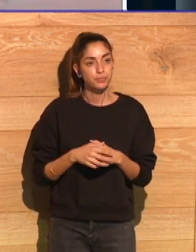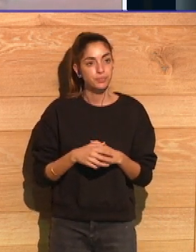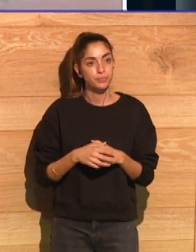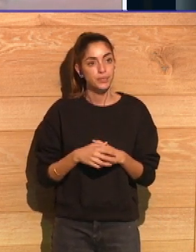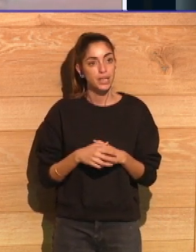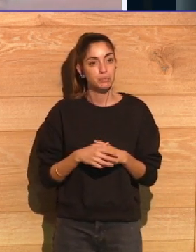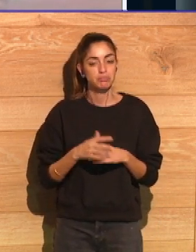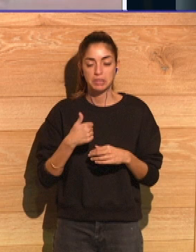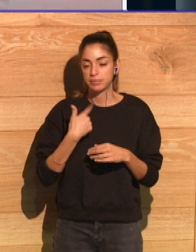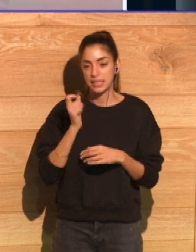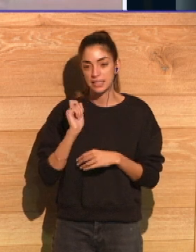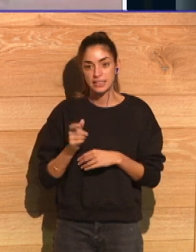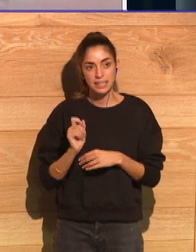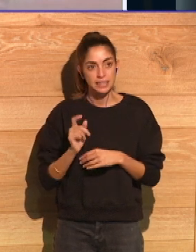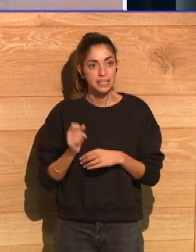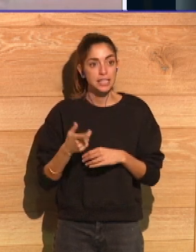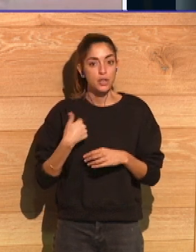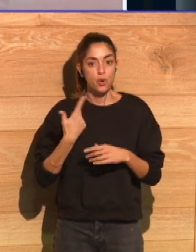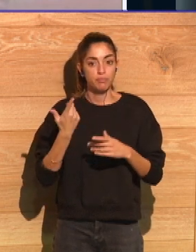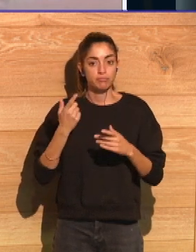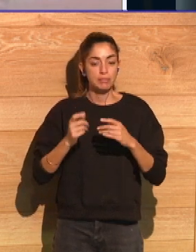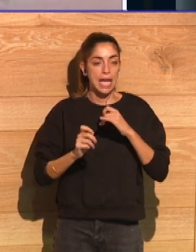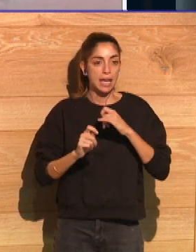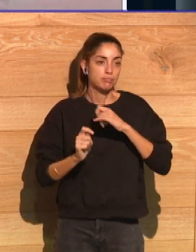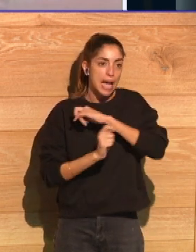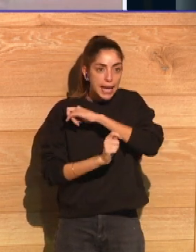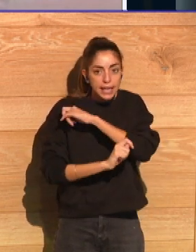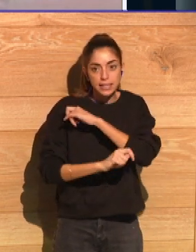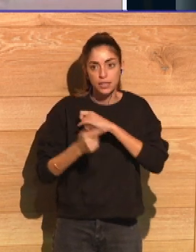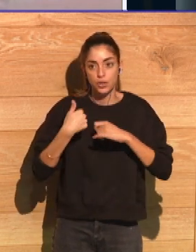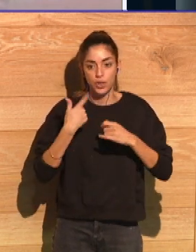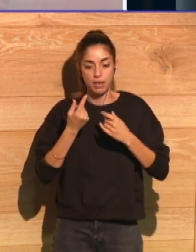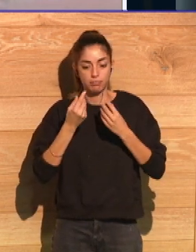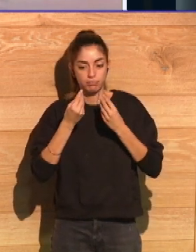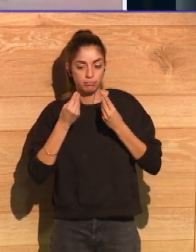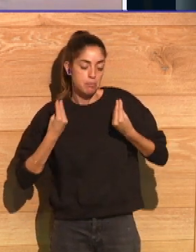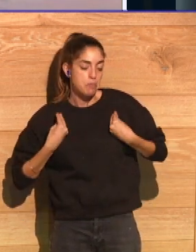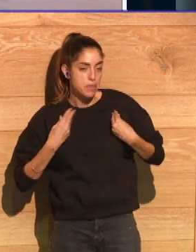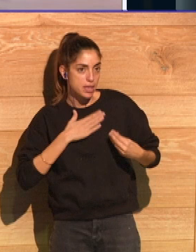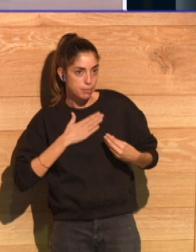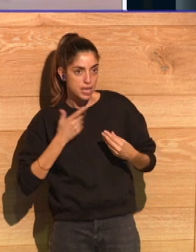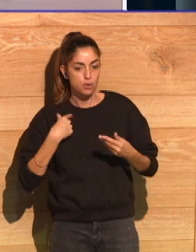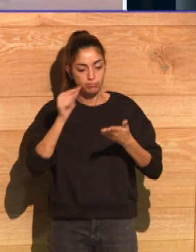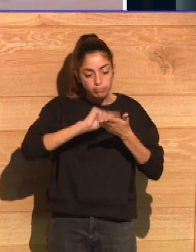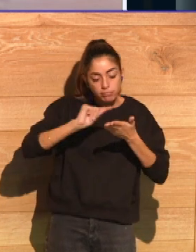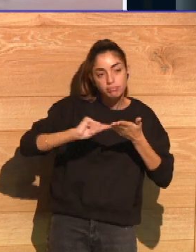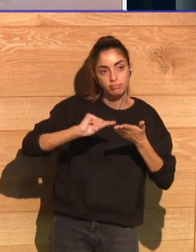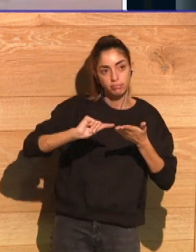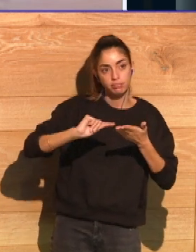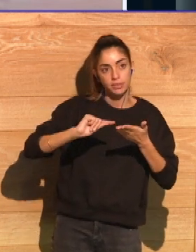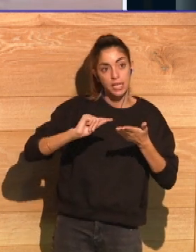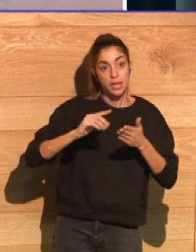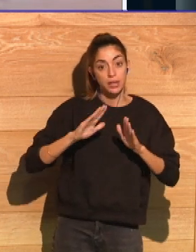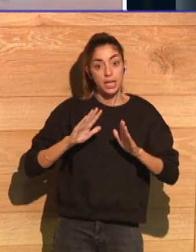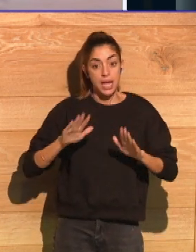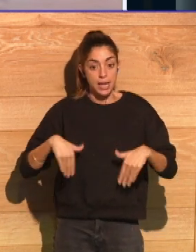bueno, siempre he hecho este tipo de ejercicio, ha sido parte de mi vida. Pensé que podía escribir sobre un